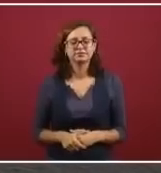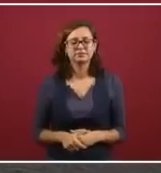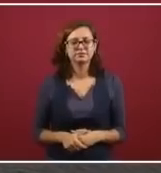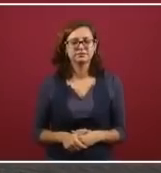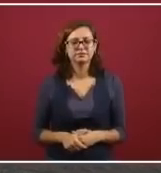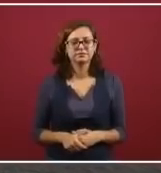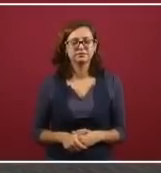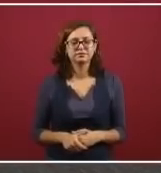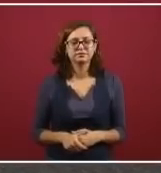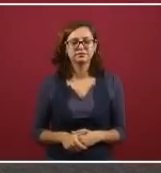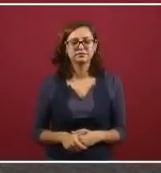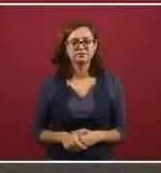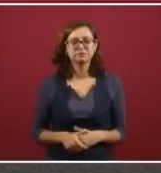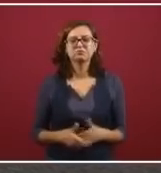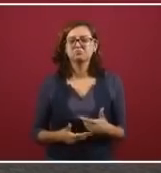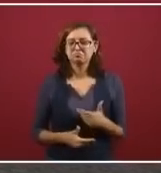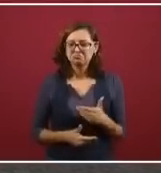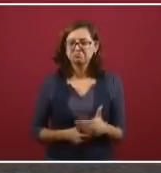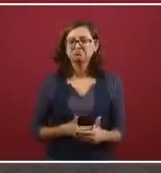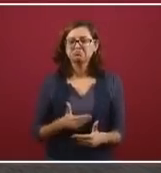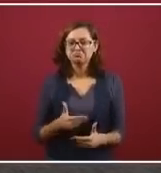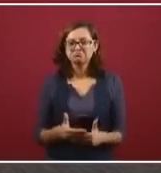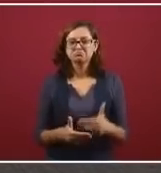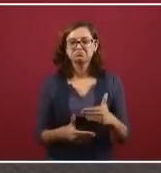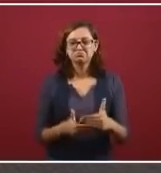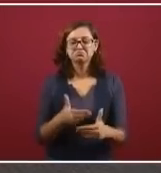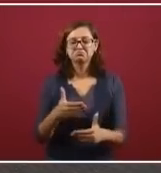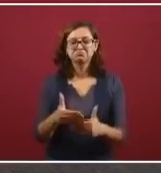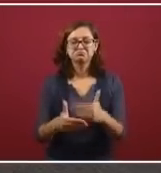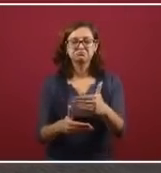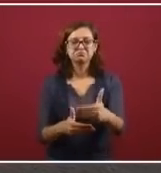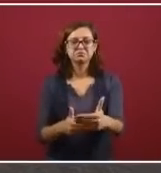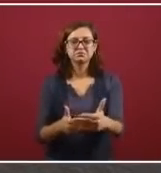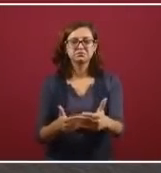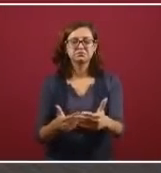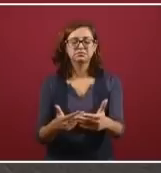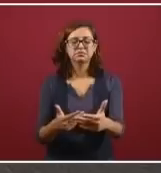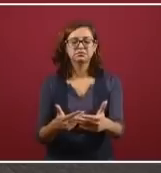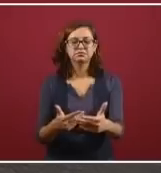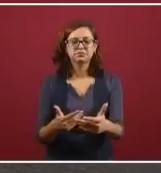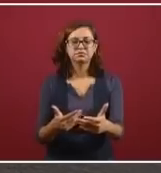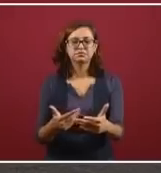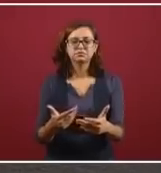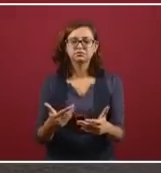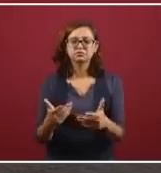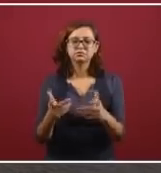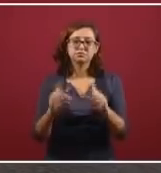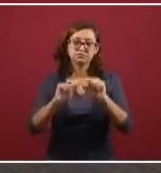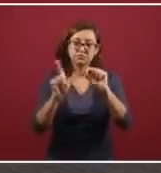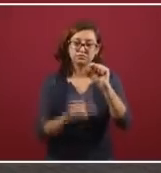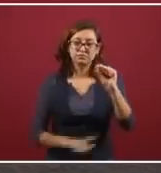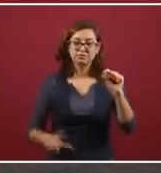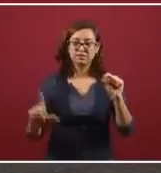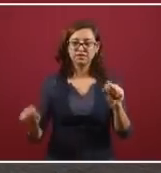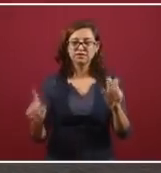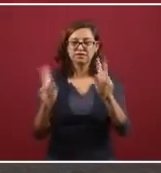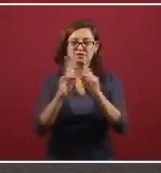Estamos avanzando en garantizar la paz, la